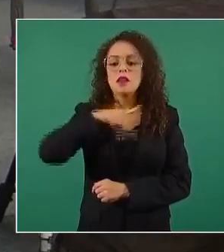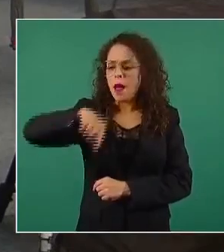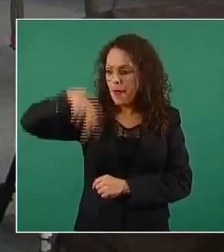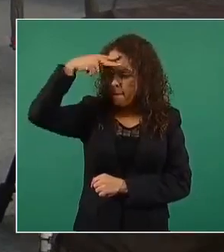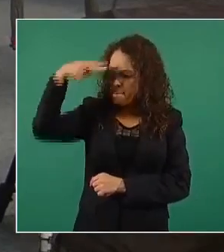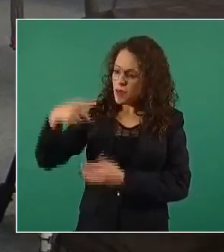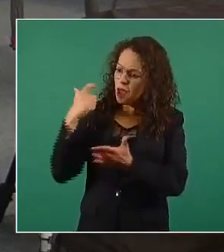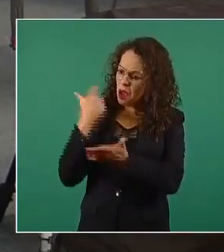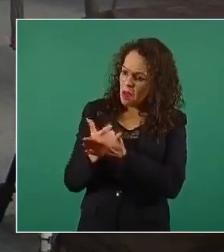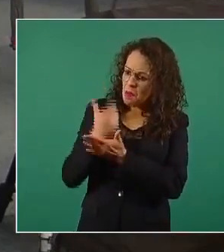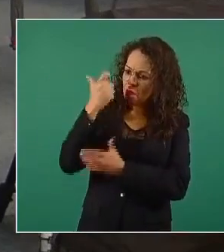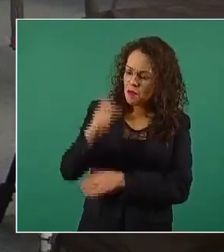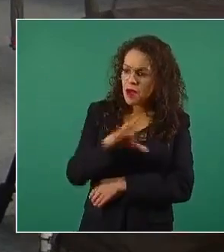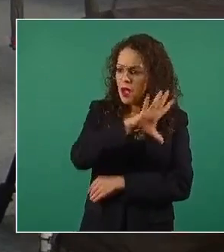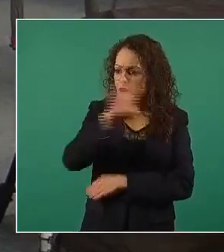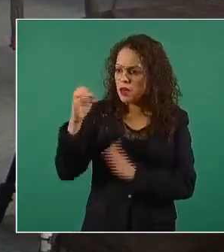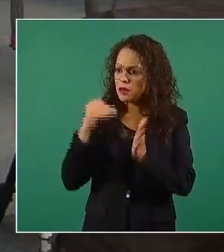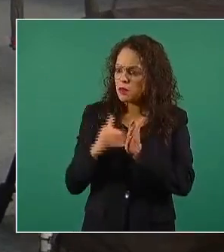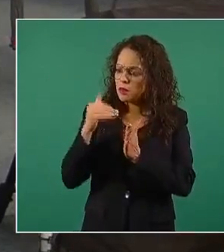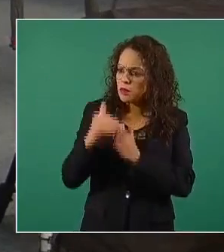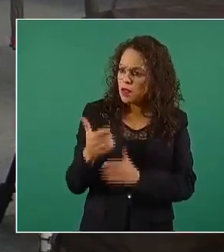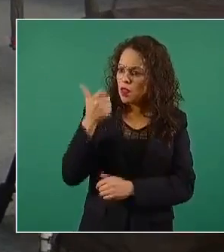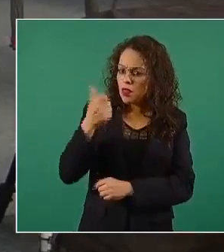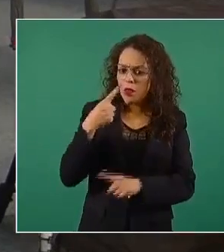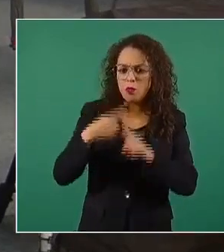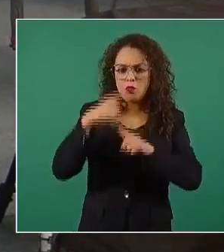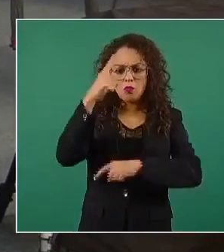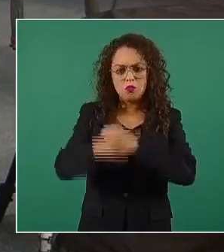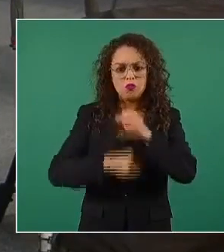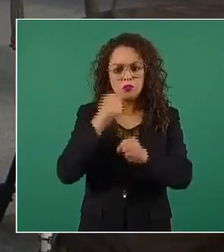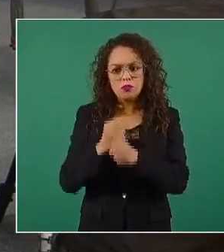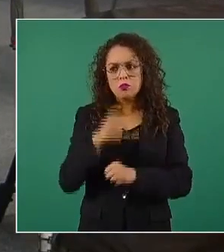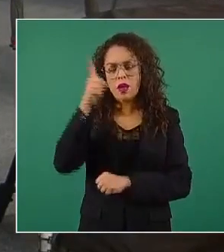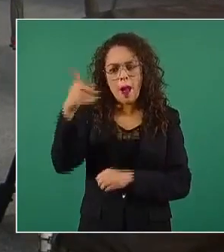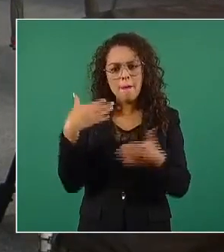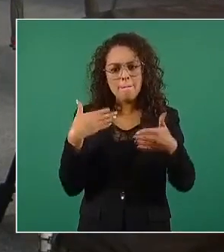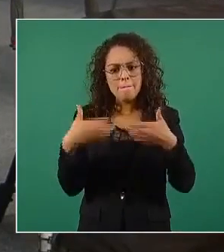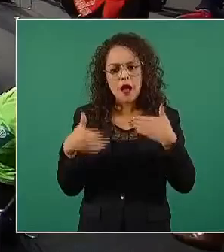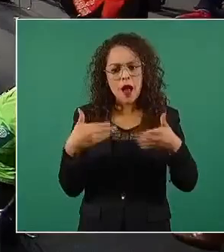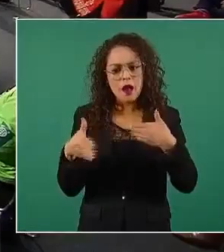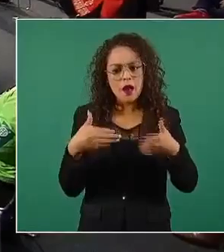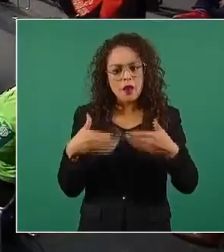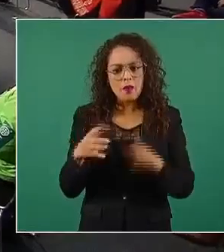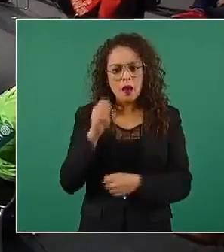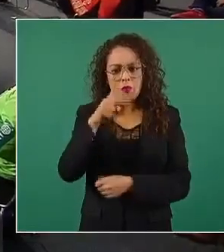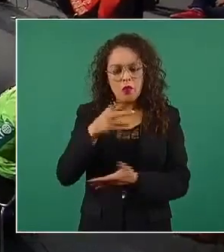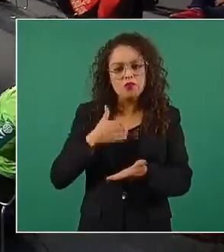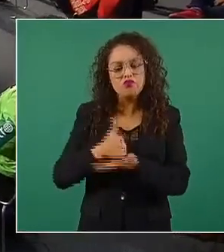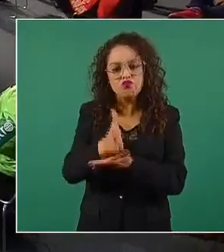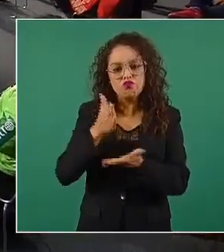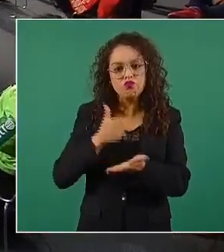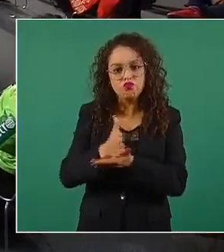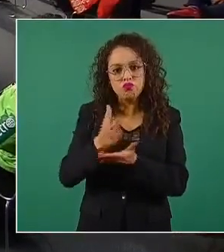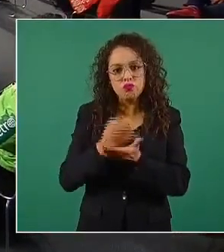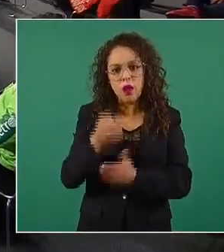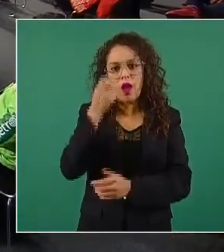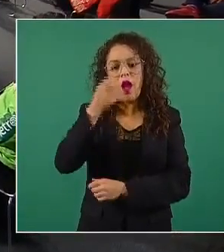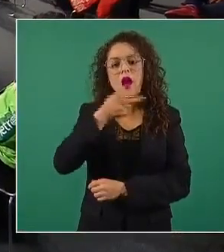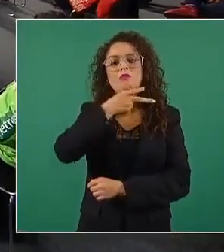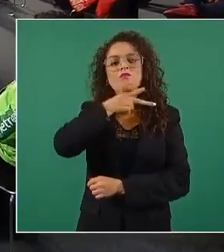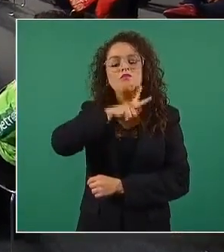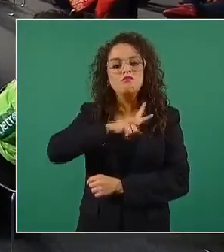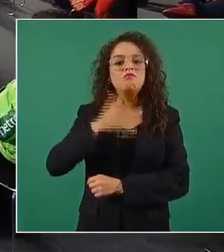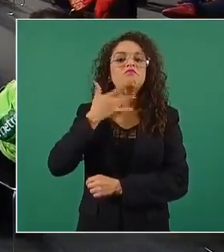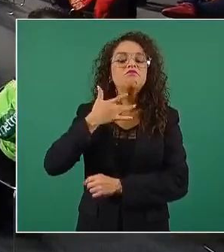paga 500 millones de pesos al año al canal de Panamá justamente por el cruce de estos combustibles. En